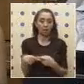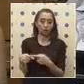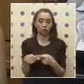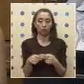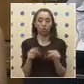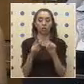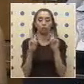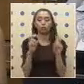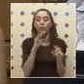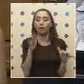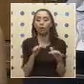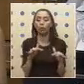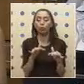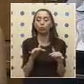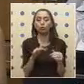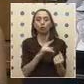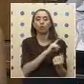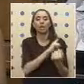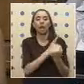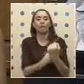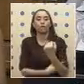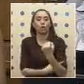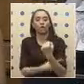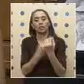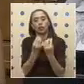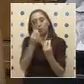con el uso de la fuerza y del castigo.